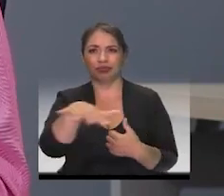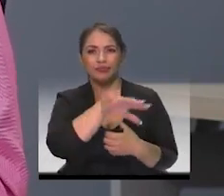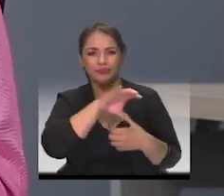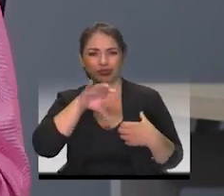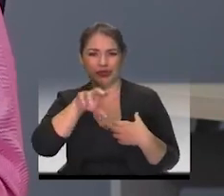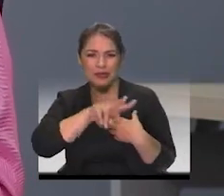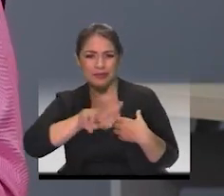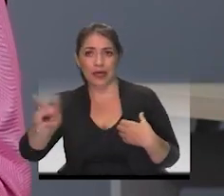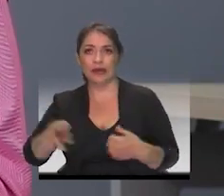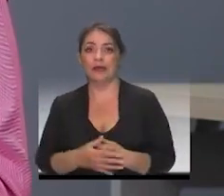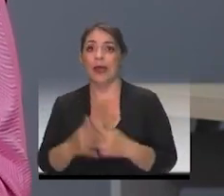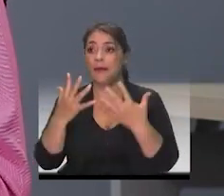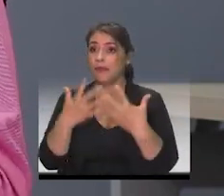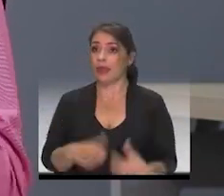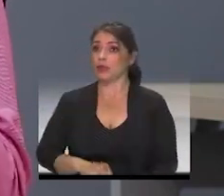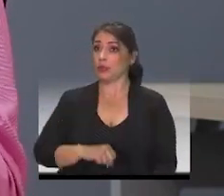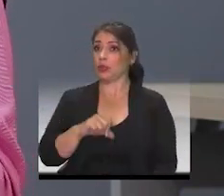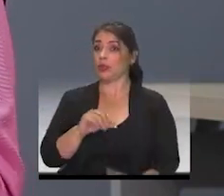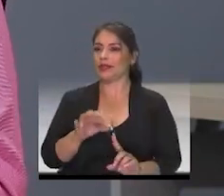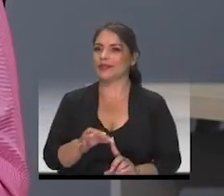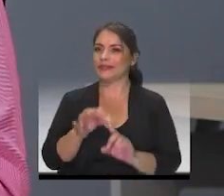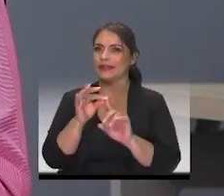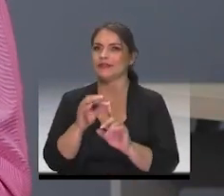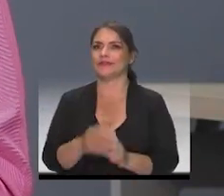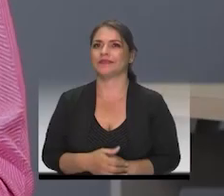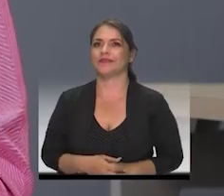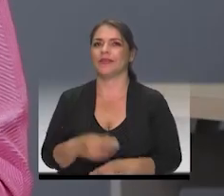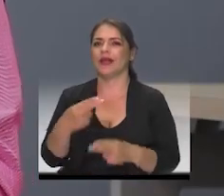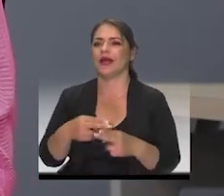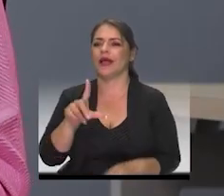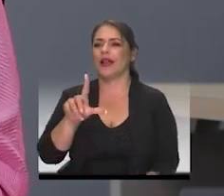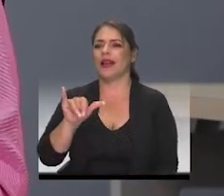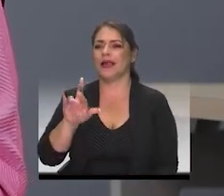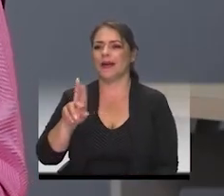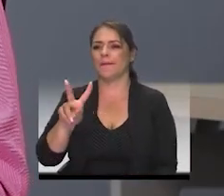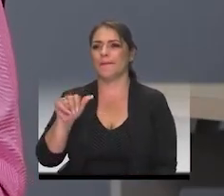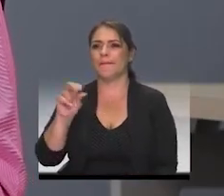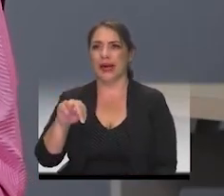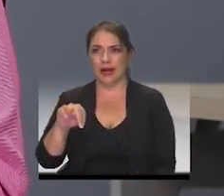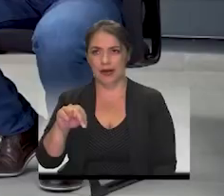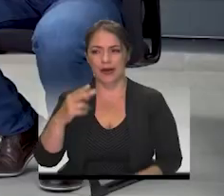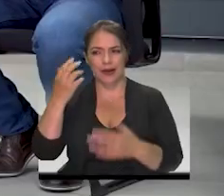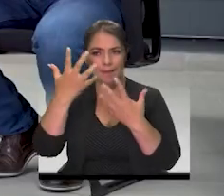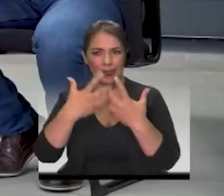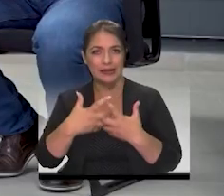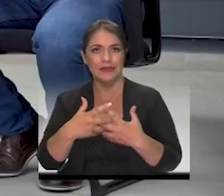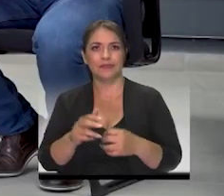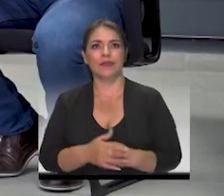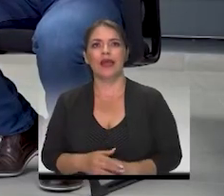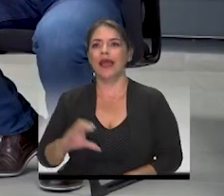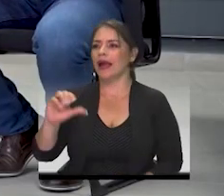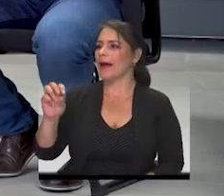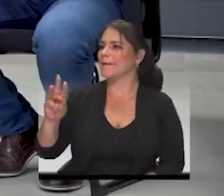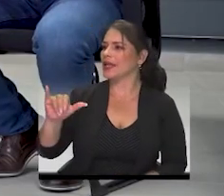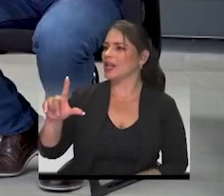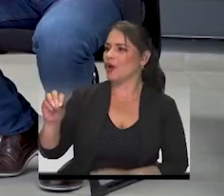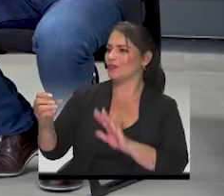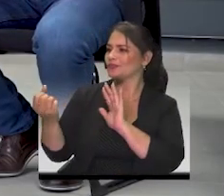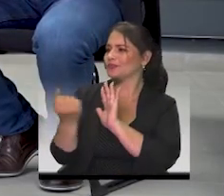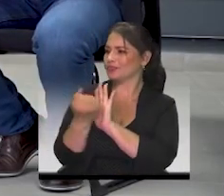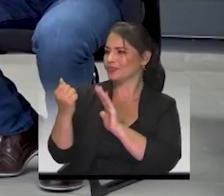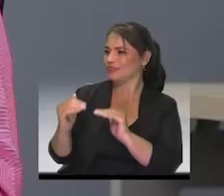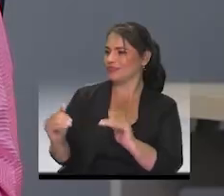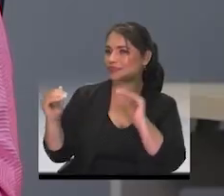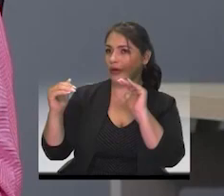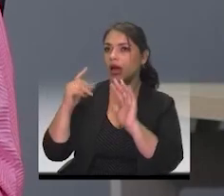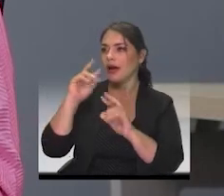empresa especial, orgullo de nuestra ciudad, se llama Lirban y nos acompaña el gerente Camilo Torres. Camilo, que seas tú el que le diga a